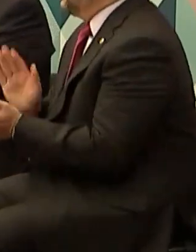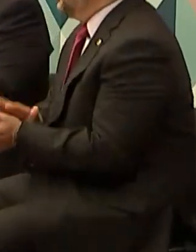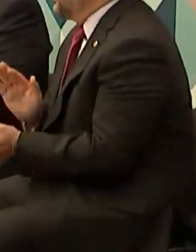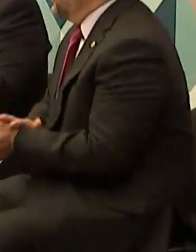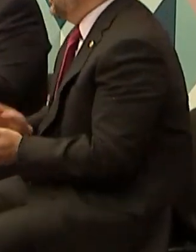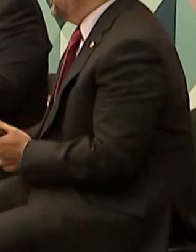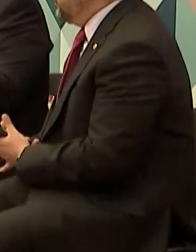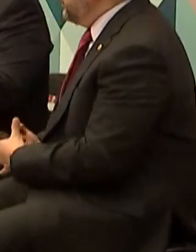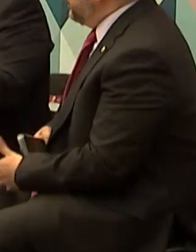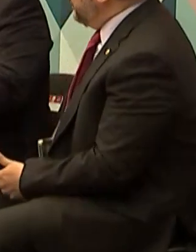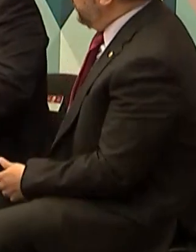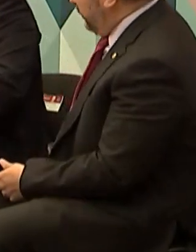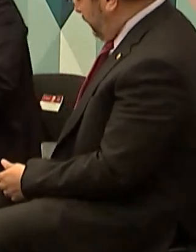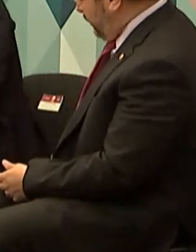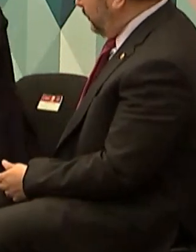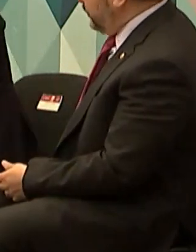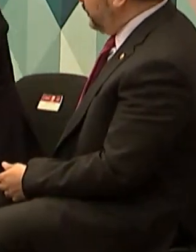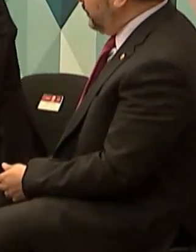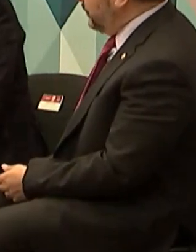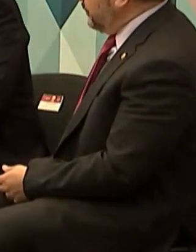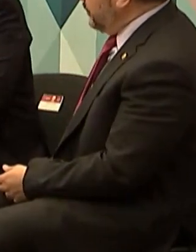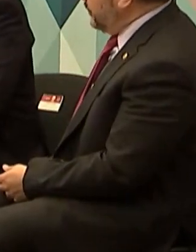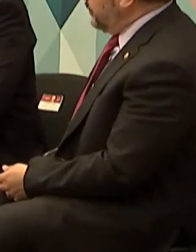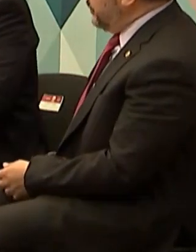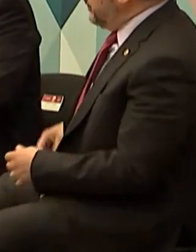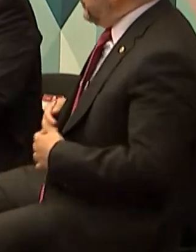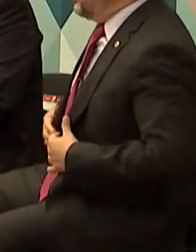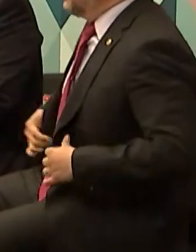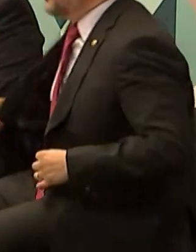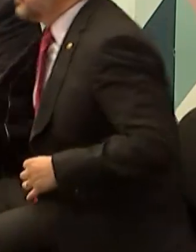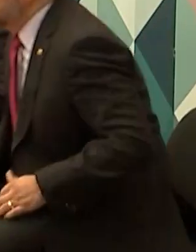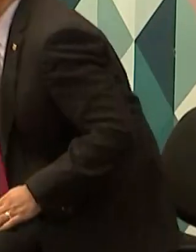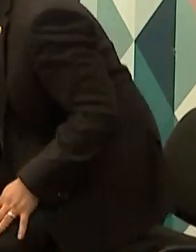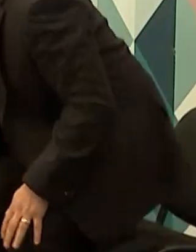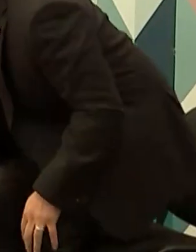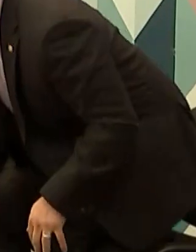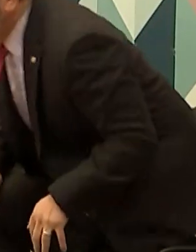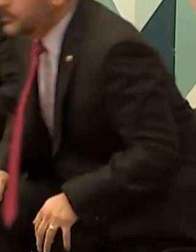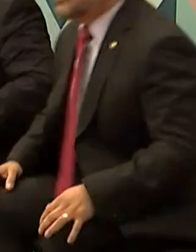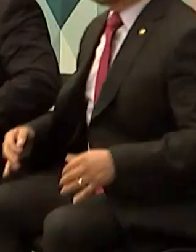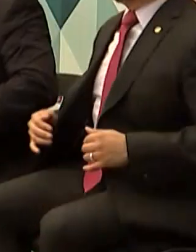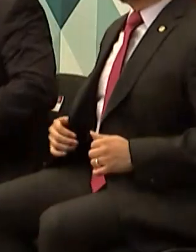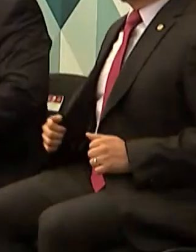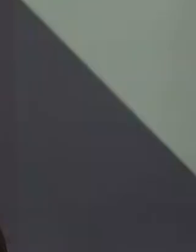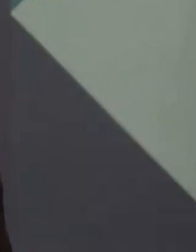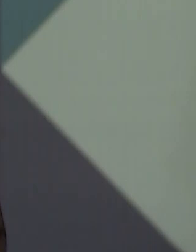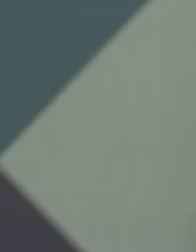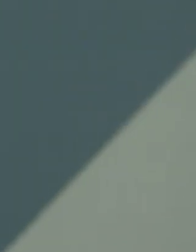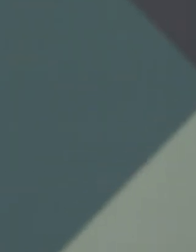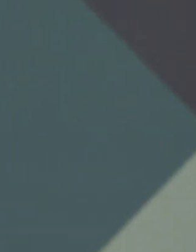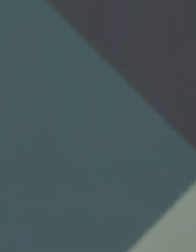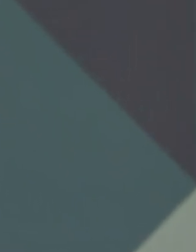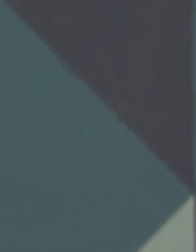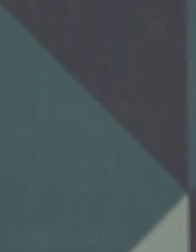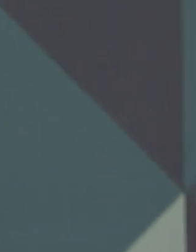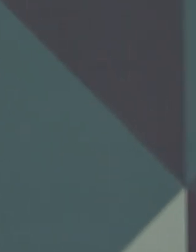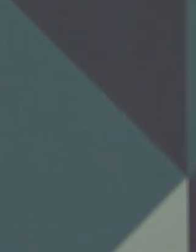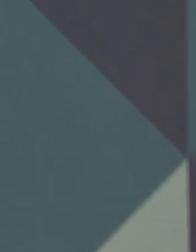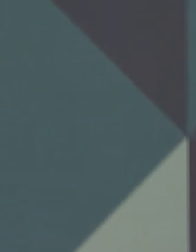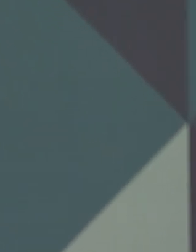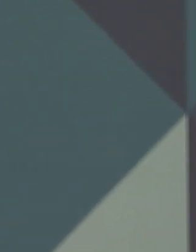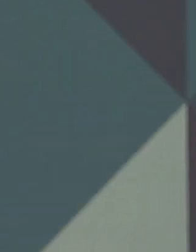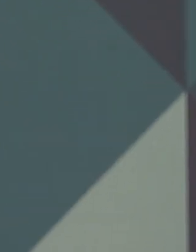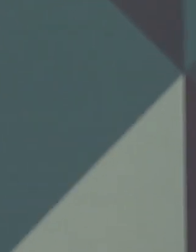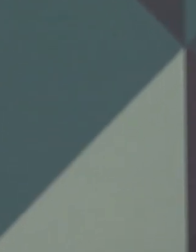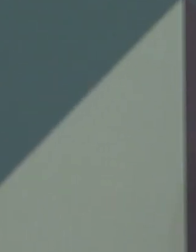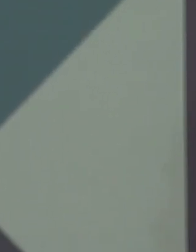Lo acompañan el jefe de gobierno de la Ciudad de México, Martí Batres Guadarrama.